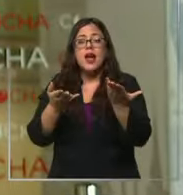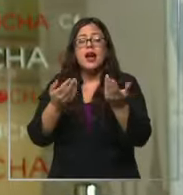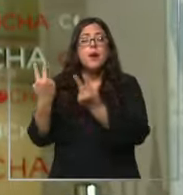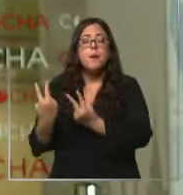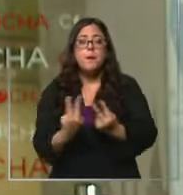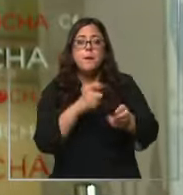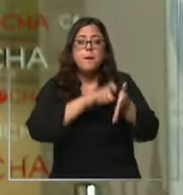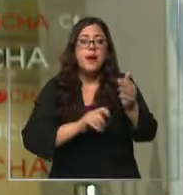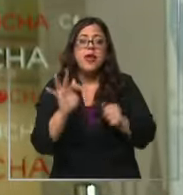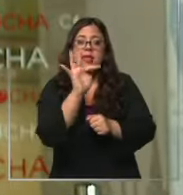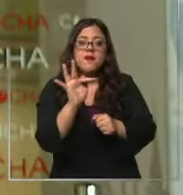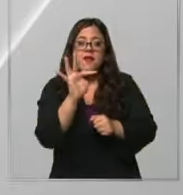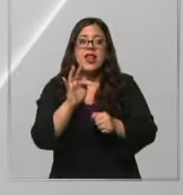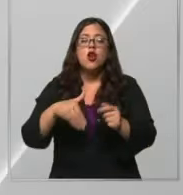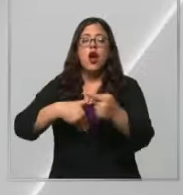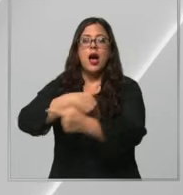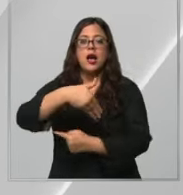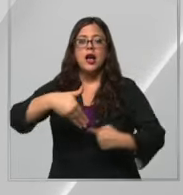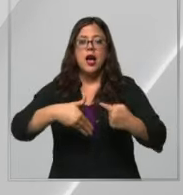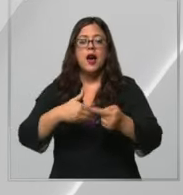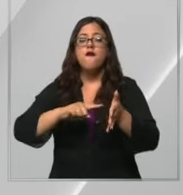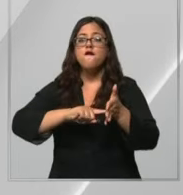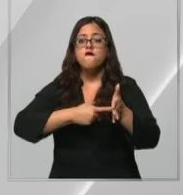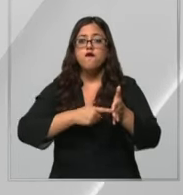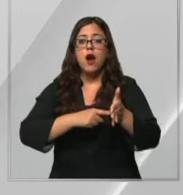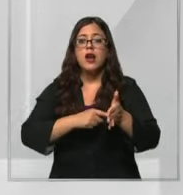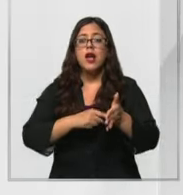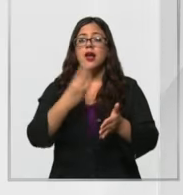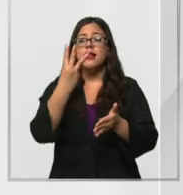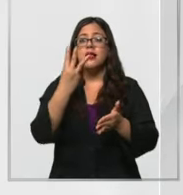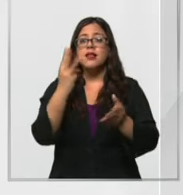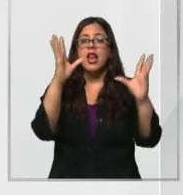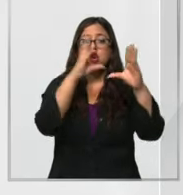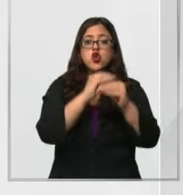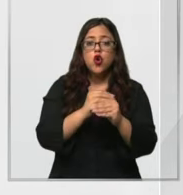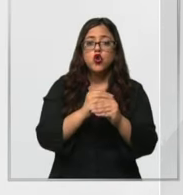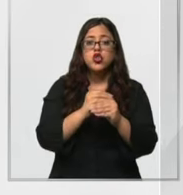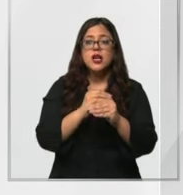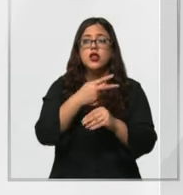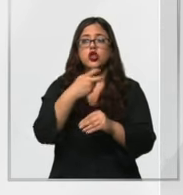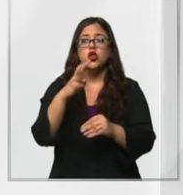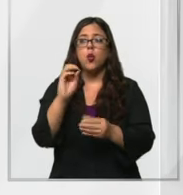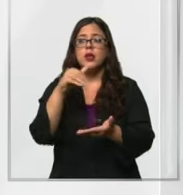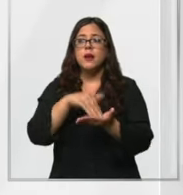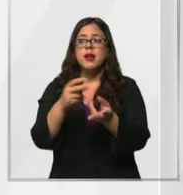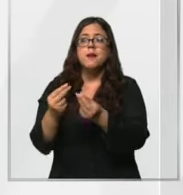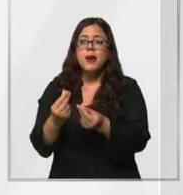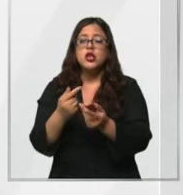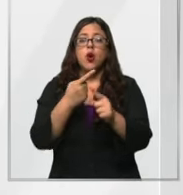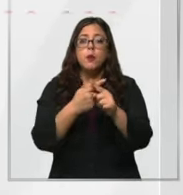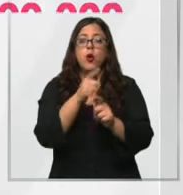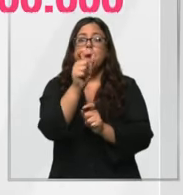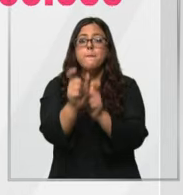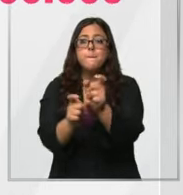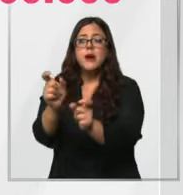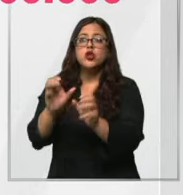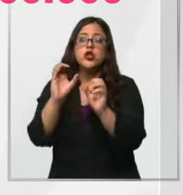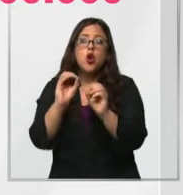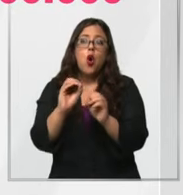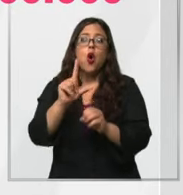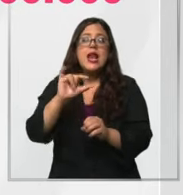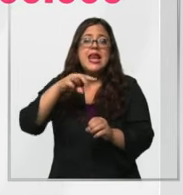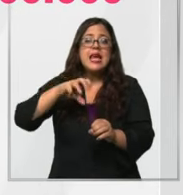en febrero, sobre todo Sudamérica. Buenos Aires, hay paquetes por 3 noches para viajar en febrero de 240 mil pesos finales por persona. O Lima,